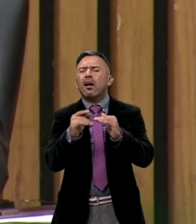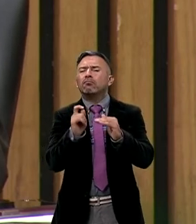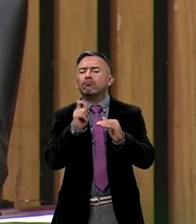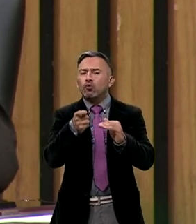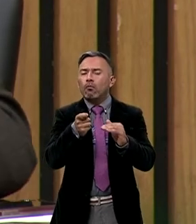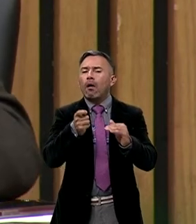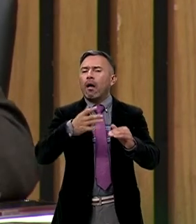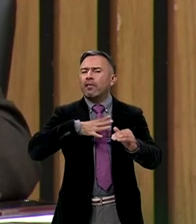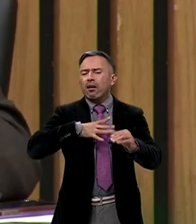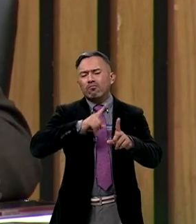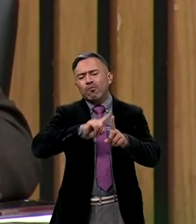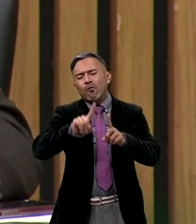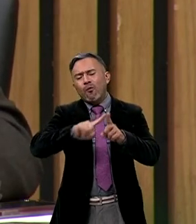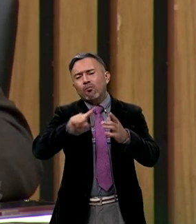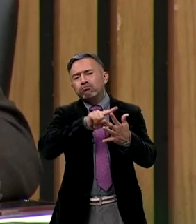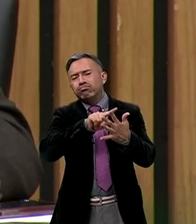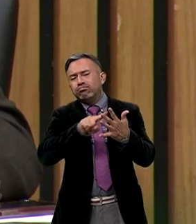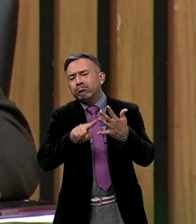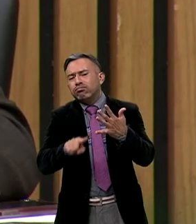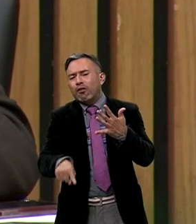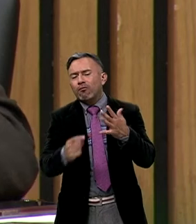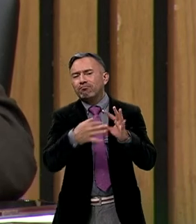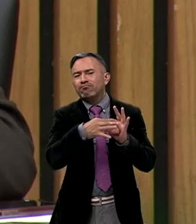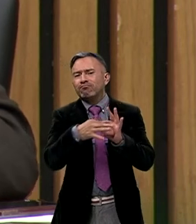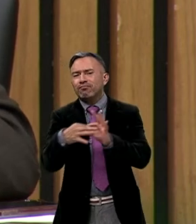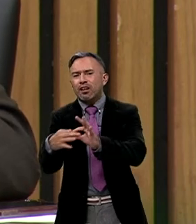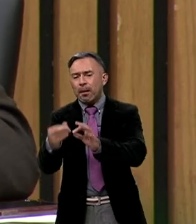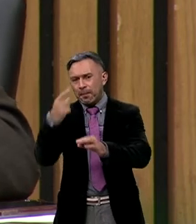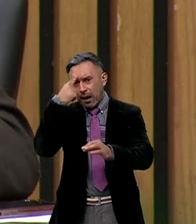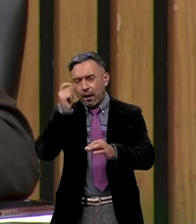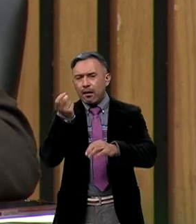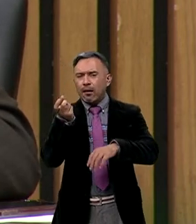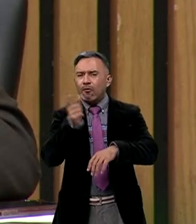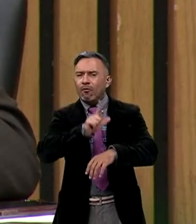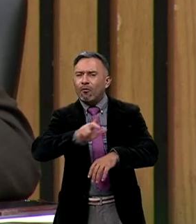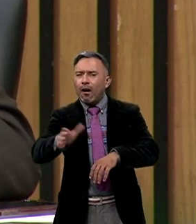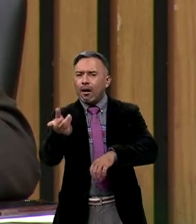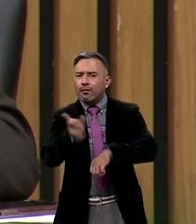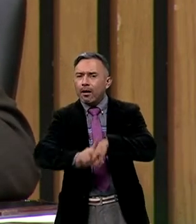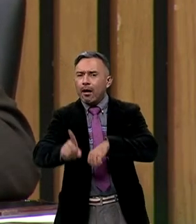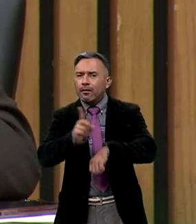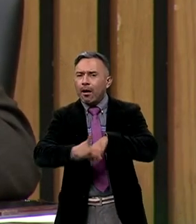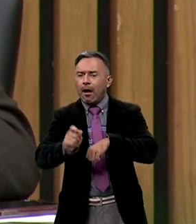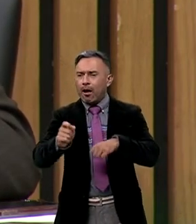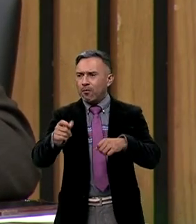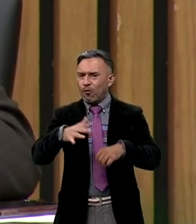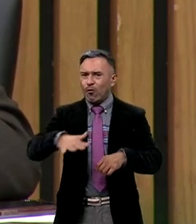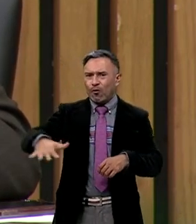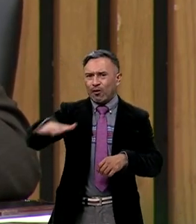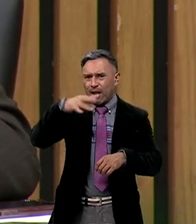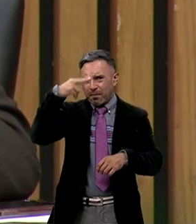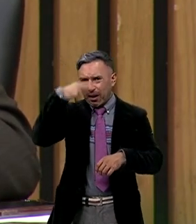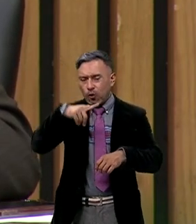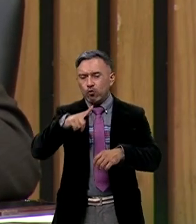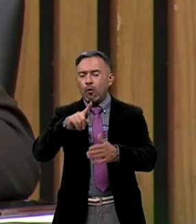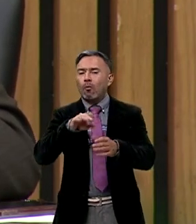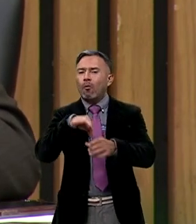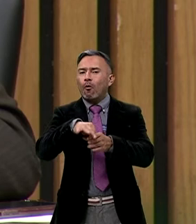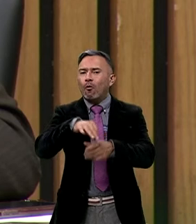en el día a día de nuestra sociedad mexicana este primer ejercicio de democracia participativa